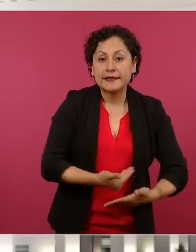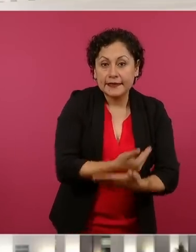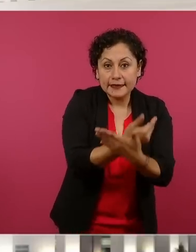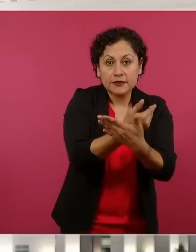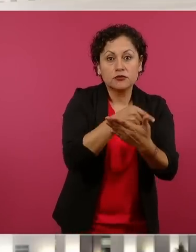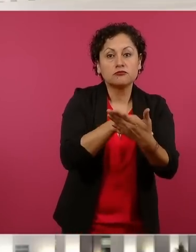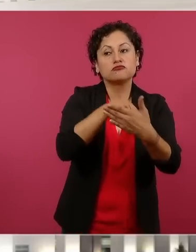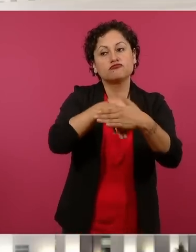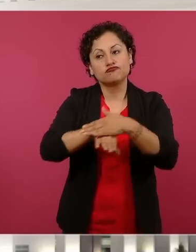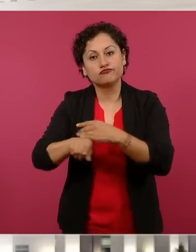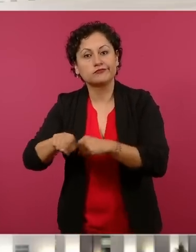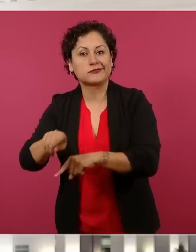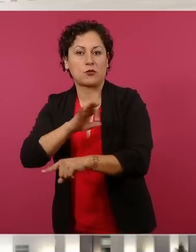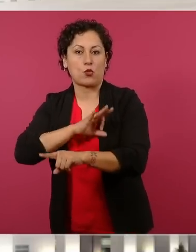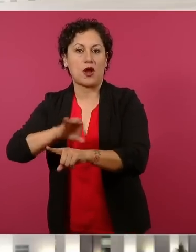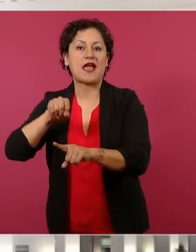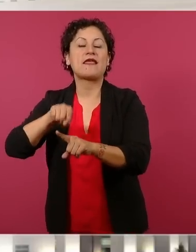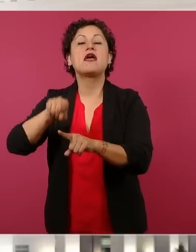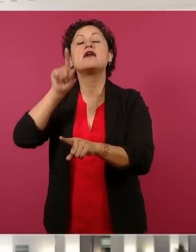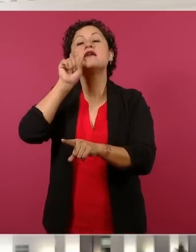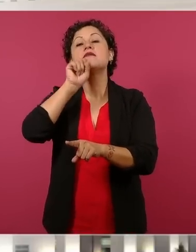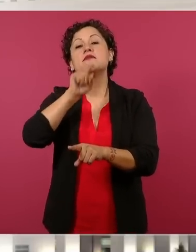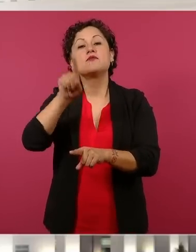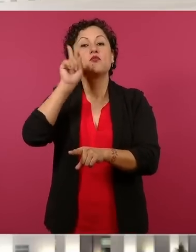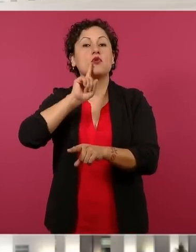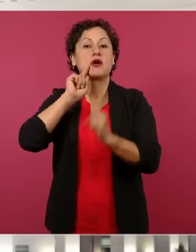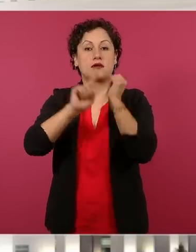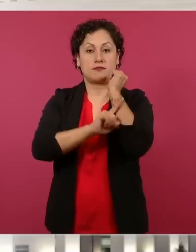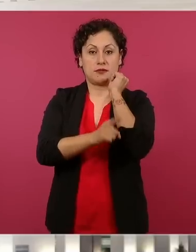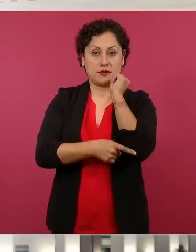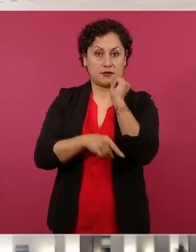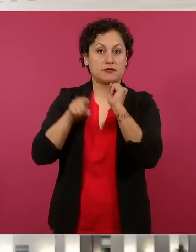mujeres embarazadas. Inició su construcción en 2009